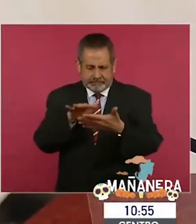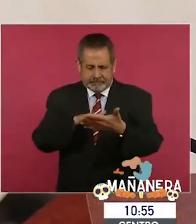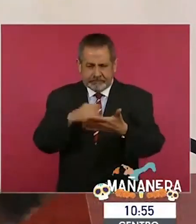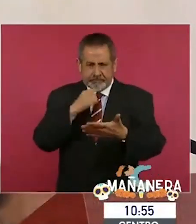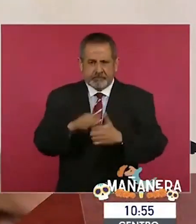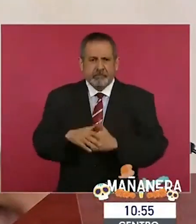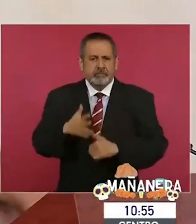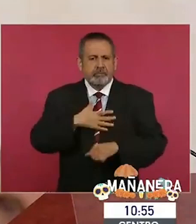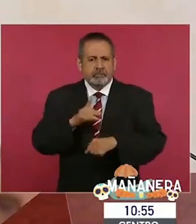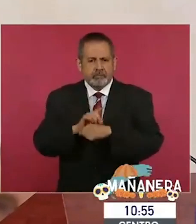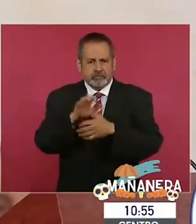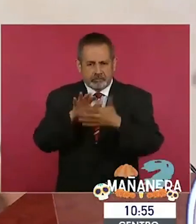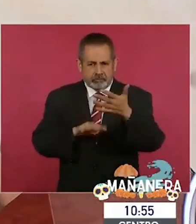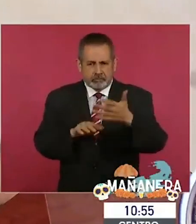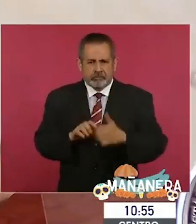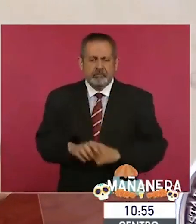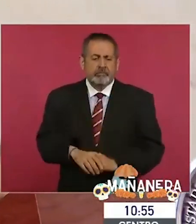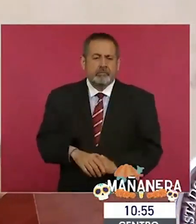Buenos días.